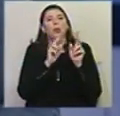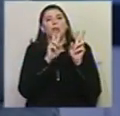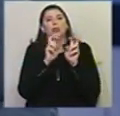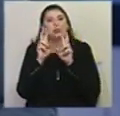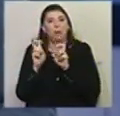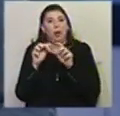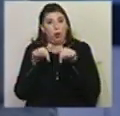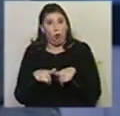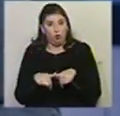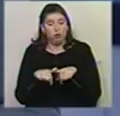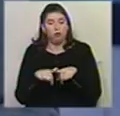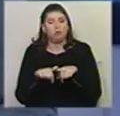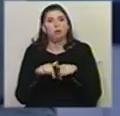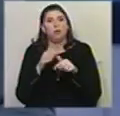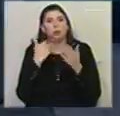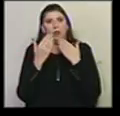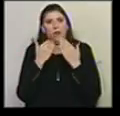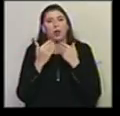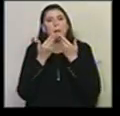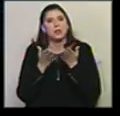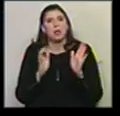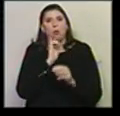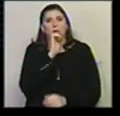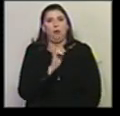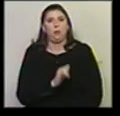3356, pero arrancamos con un informe.